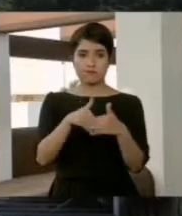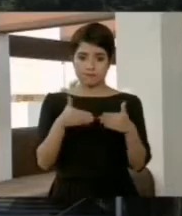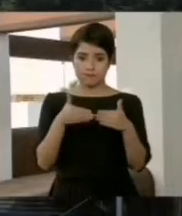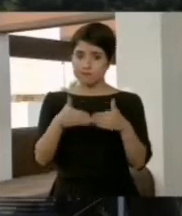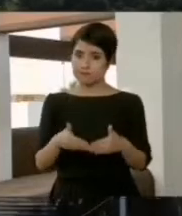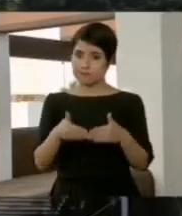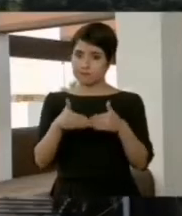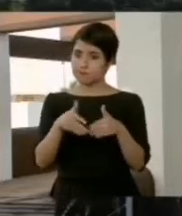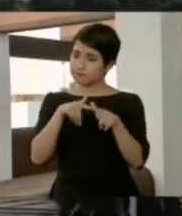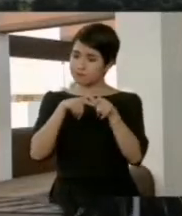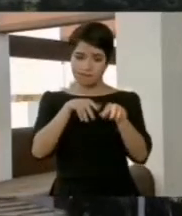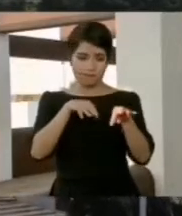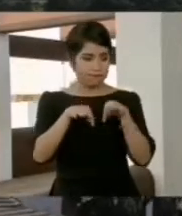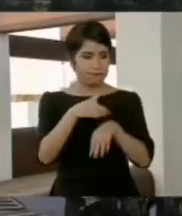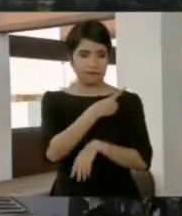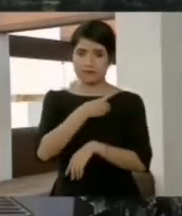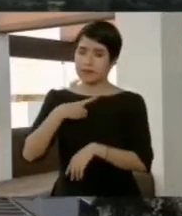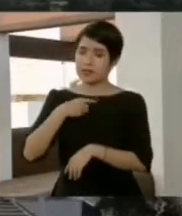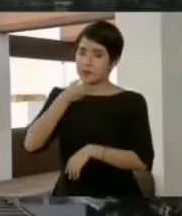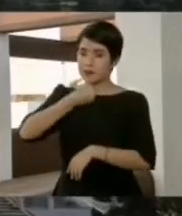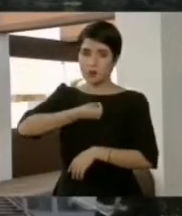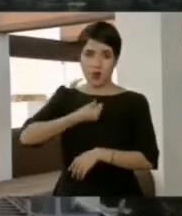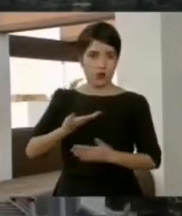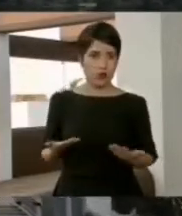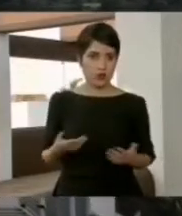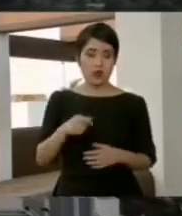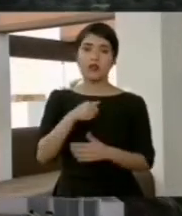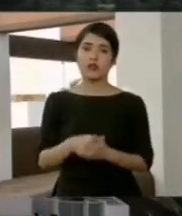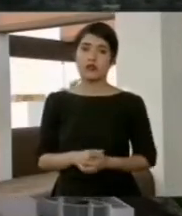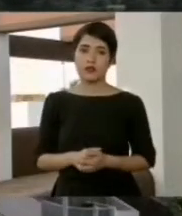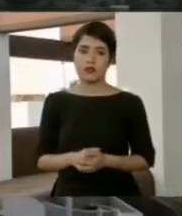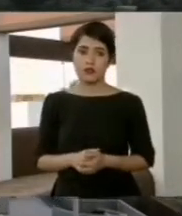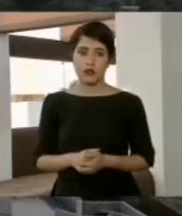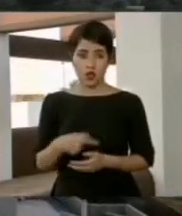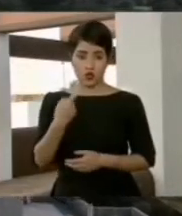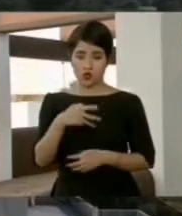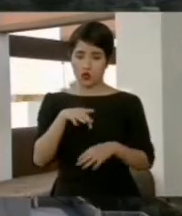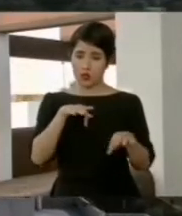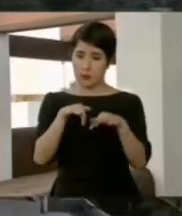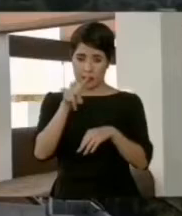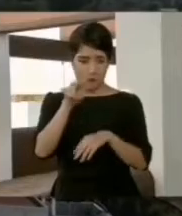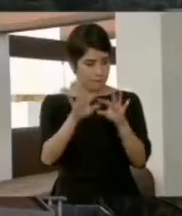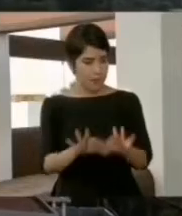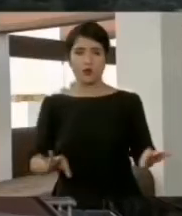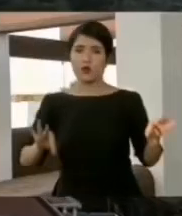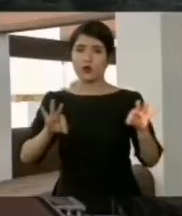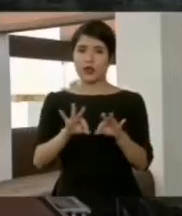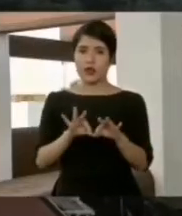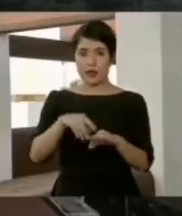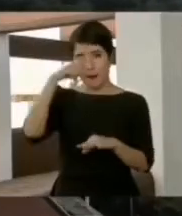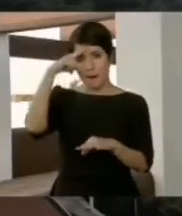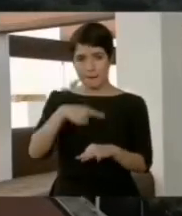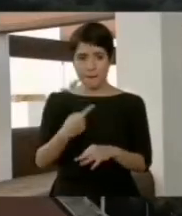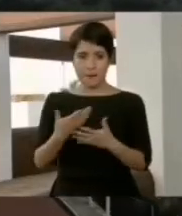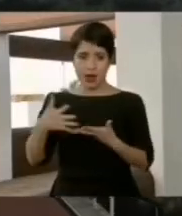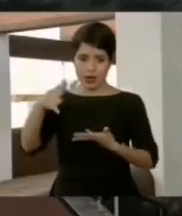en movimiento. Absolutamente todo depende de eso: el bienestar de nuestras familias y el